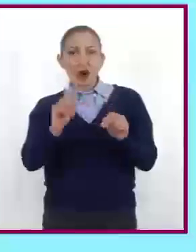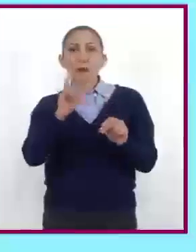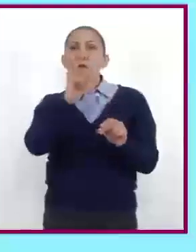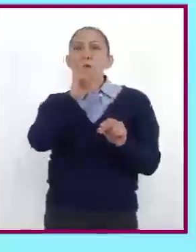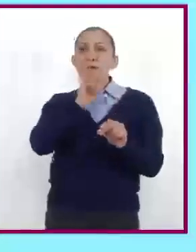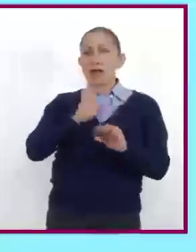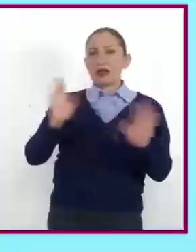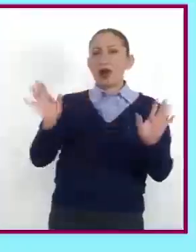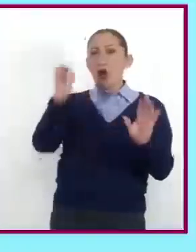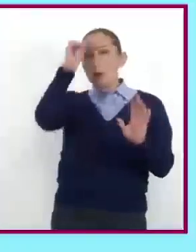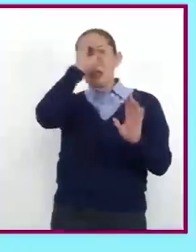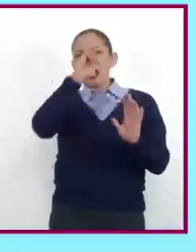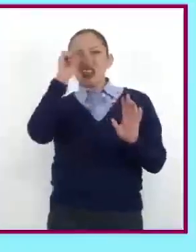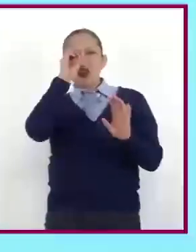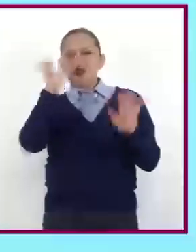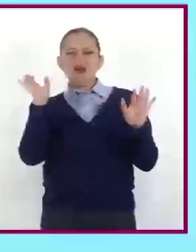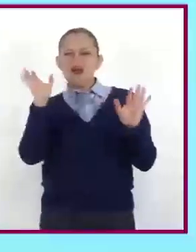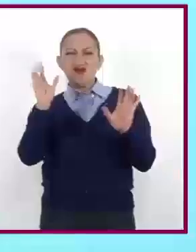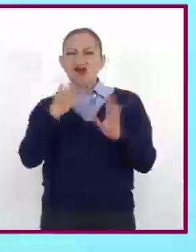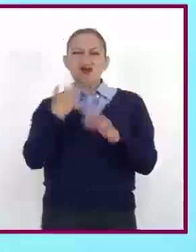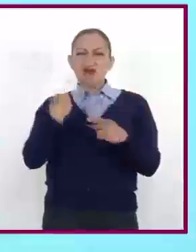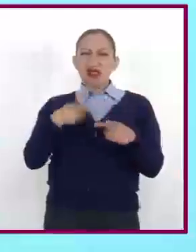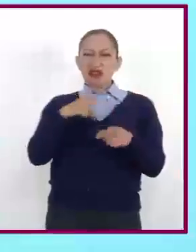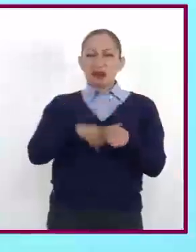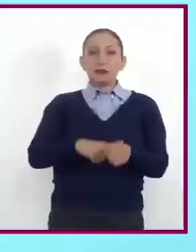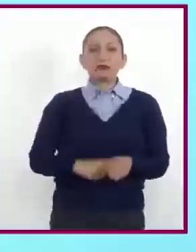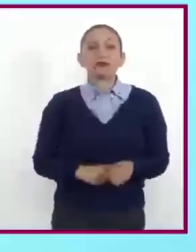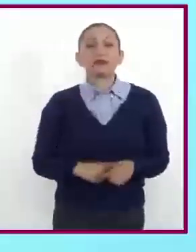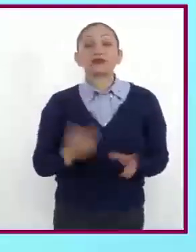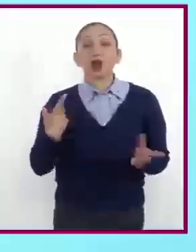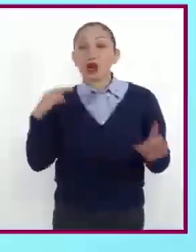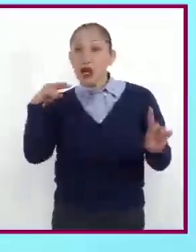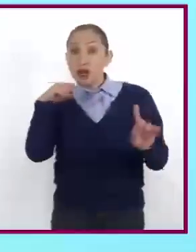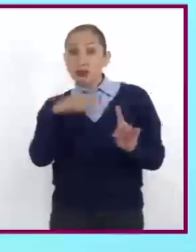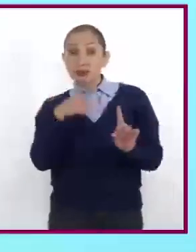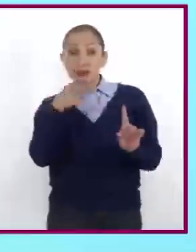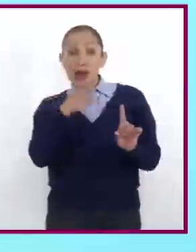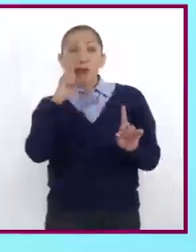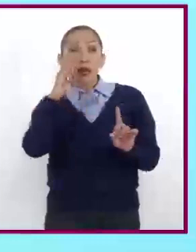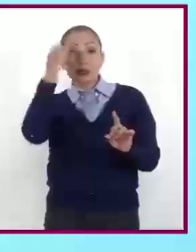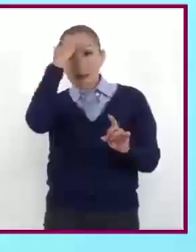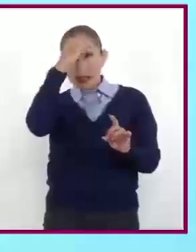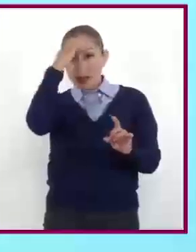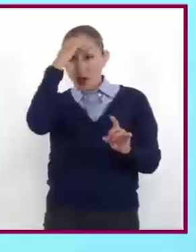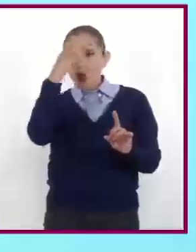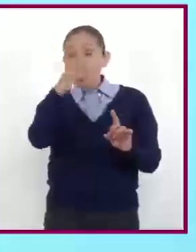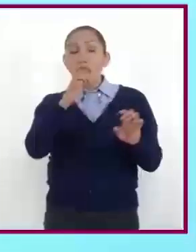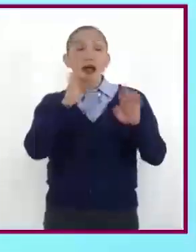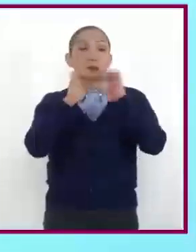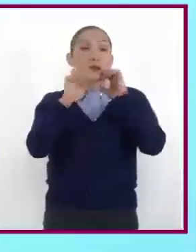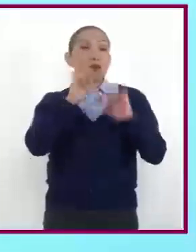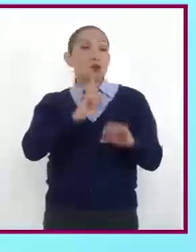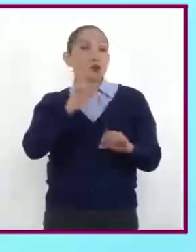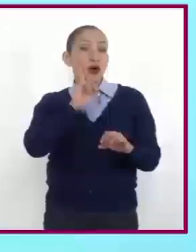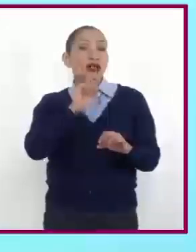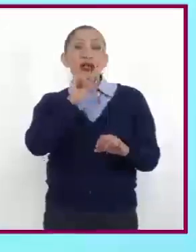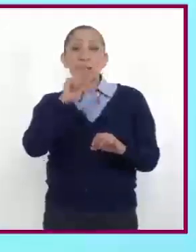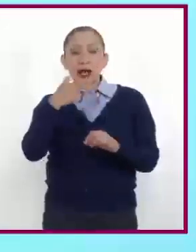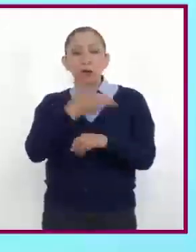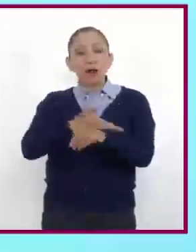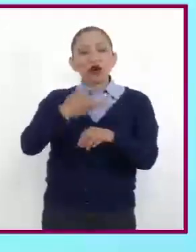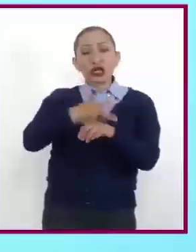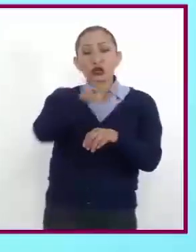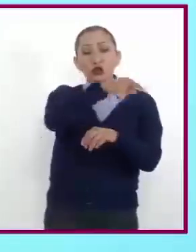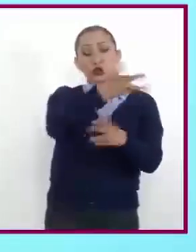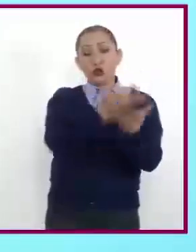de puntos de vista poco objetivos. Con el propósito de que puedan conocer la experiencia de una periodista, así como el proceso